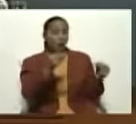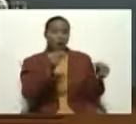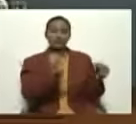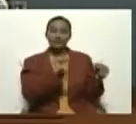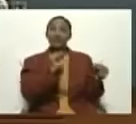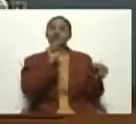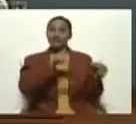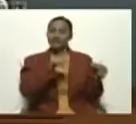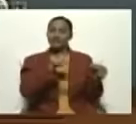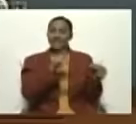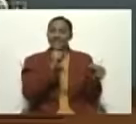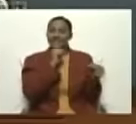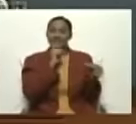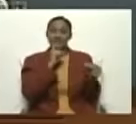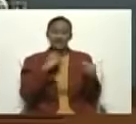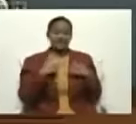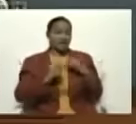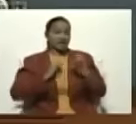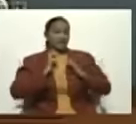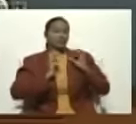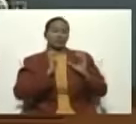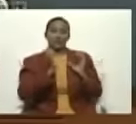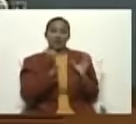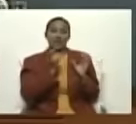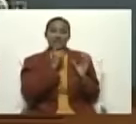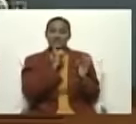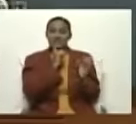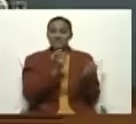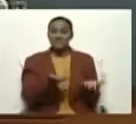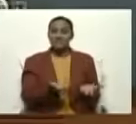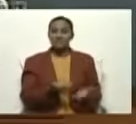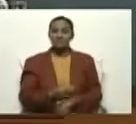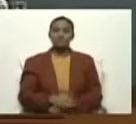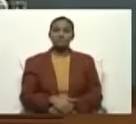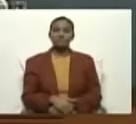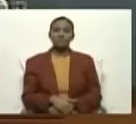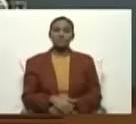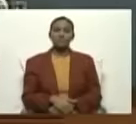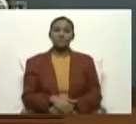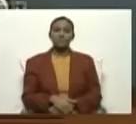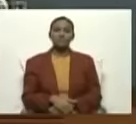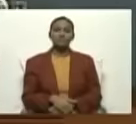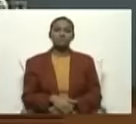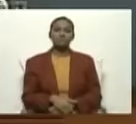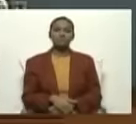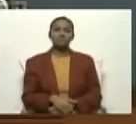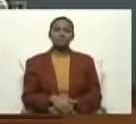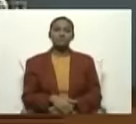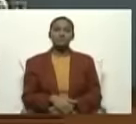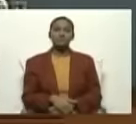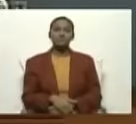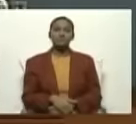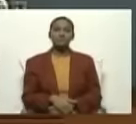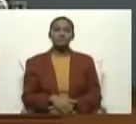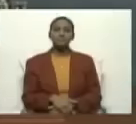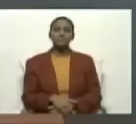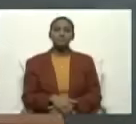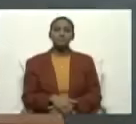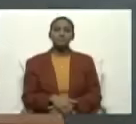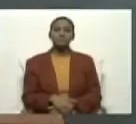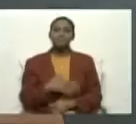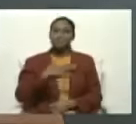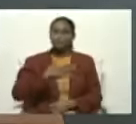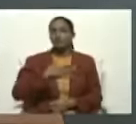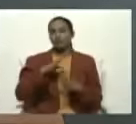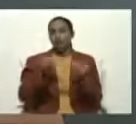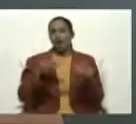Es difícil expresar emociones de manera sintética. Y bueno, casi todos los que nos dedicamos a la actividad del mundo